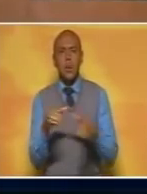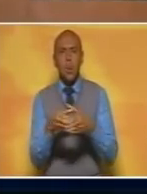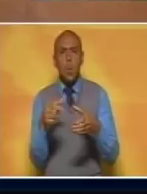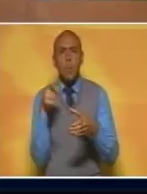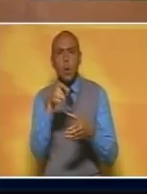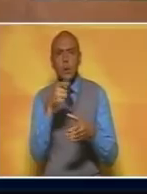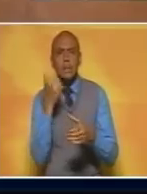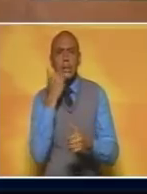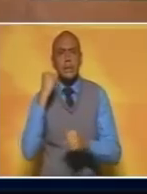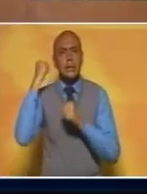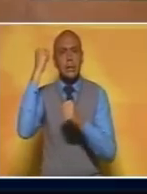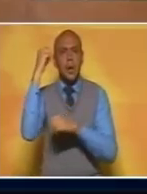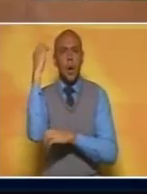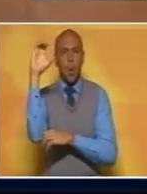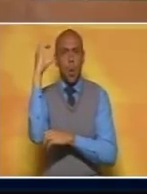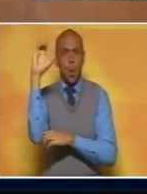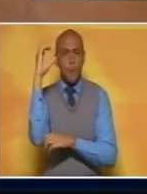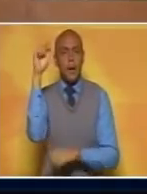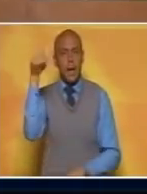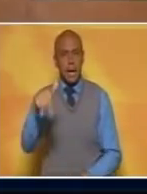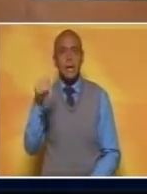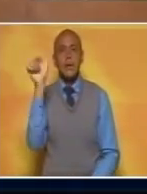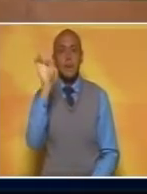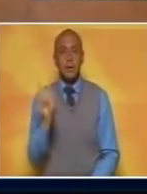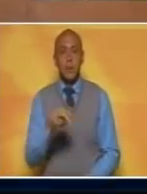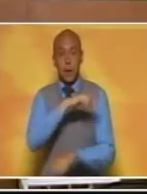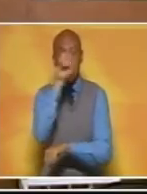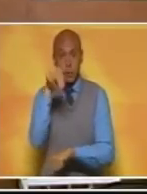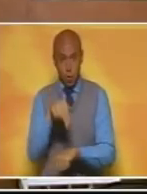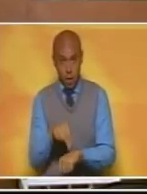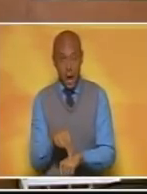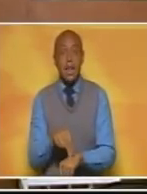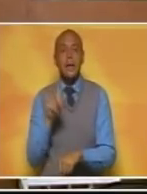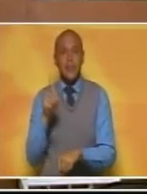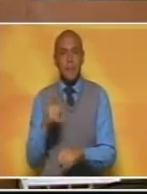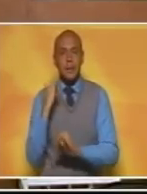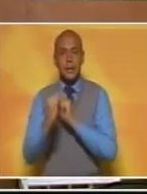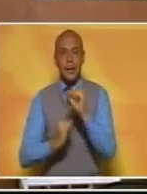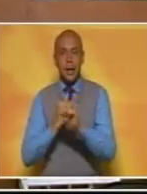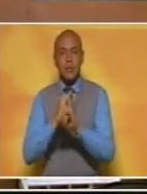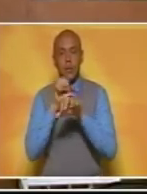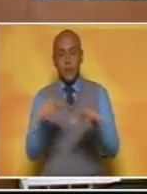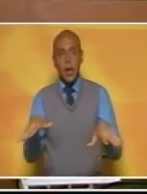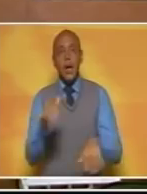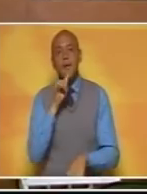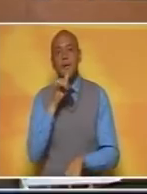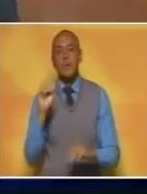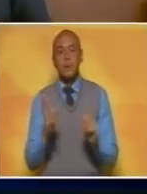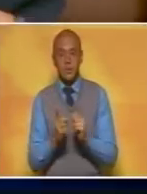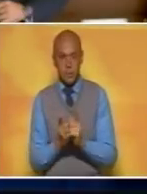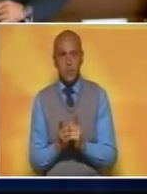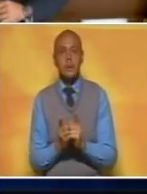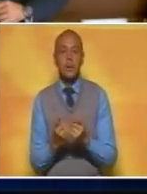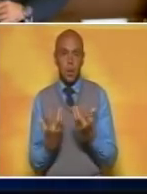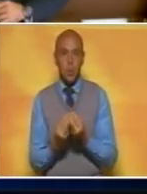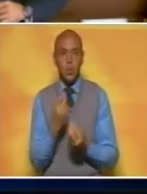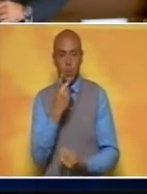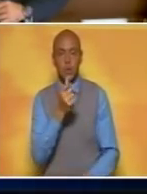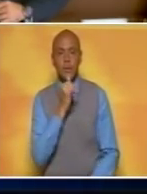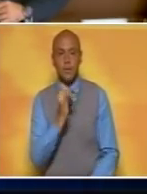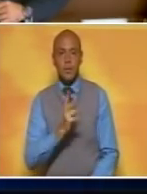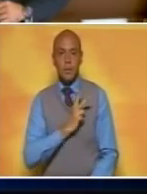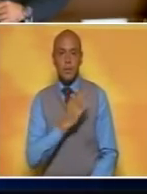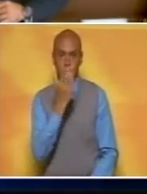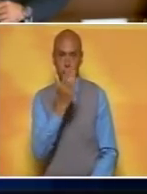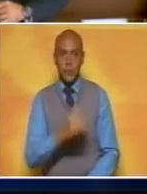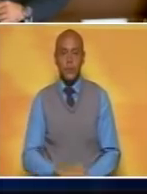irregulares colombianos en territorio nacional a instancias internacionales. Esto es la información. Continúen con más de la emisión meridiana del noticiero